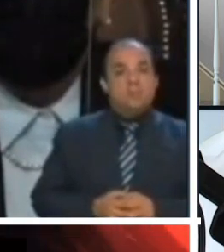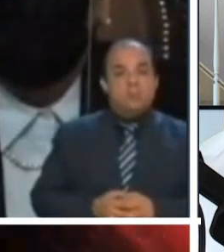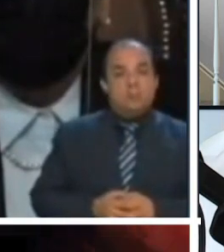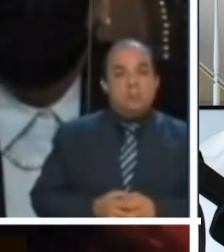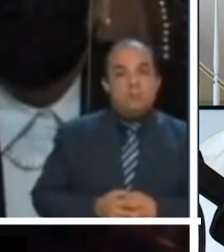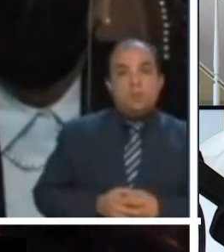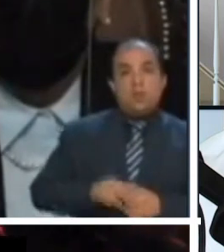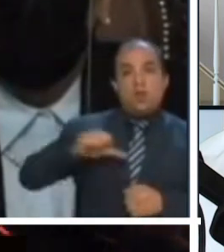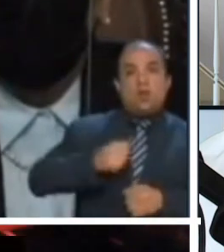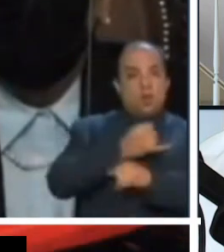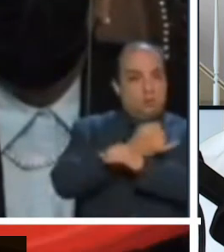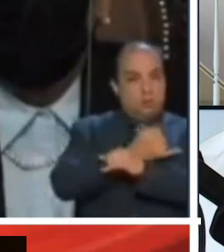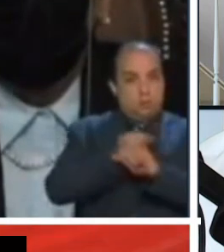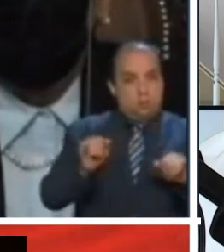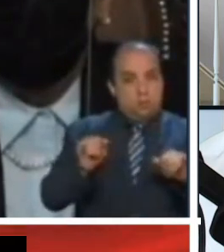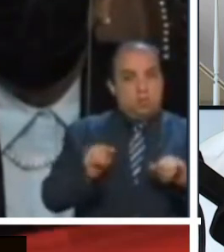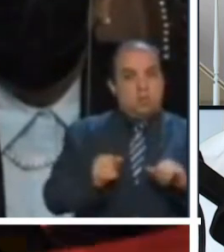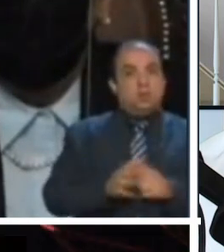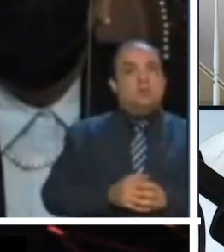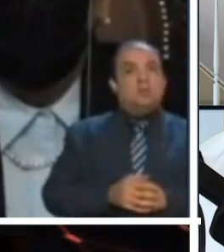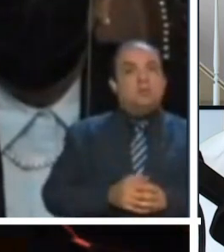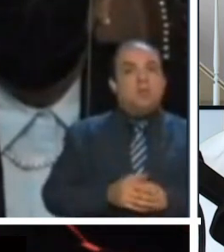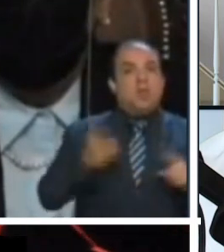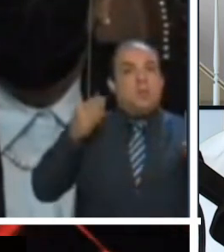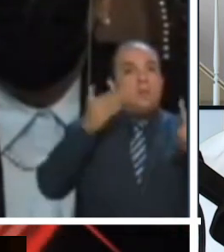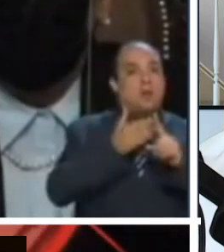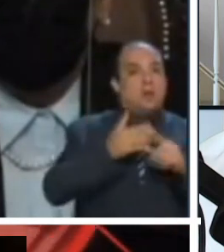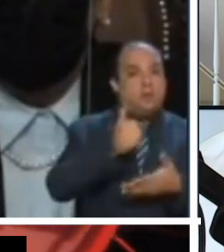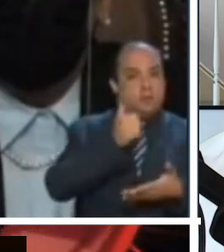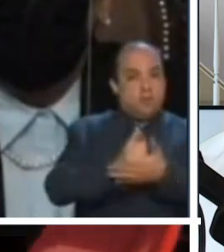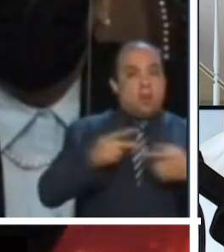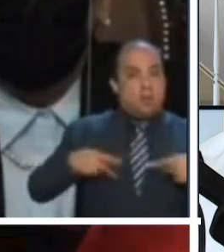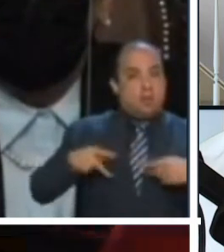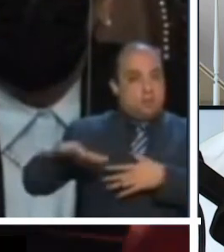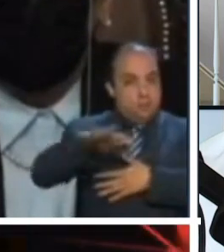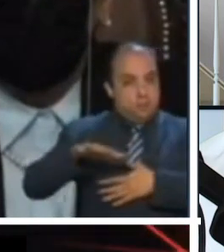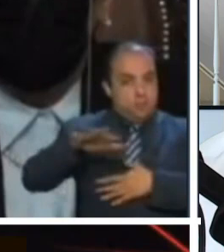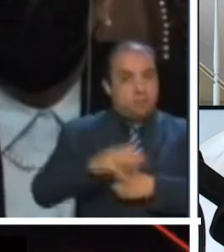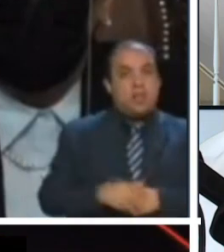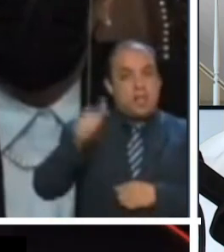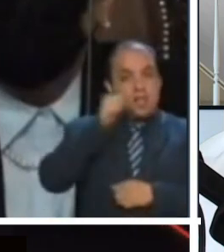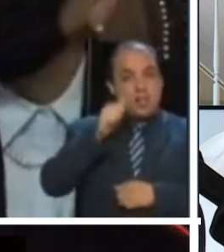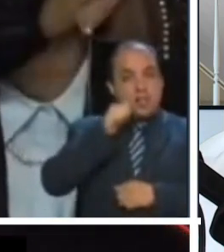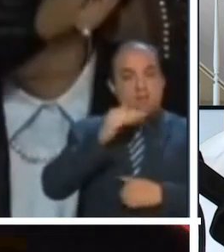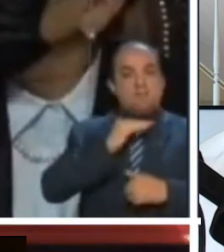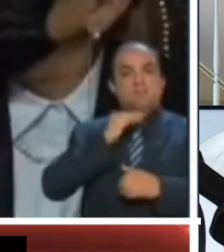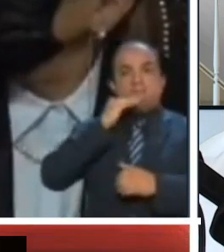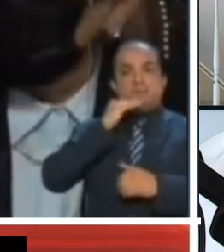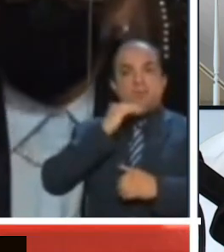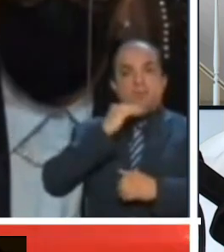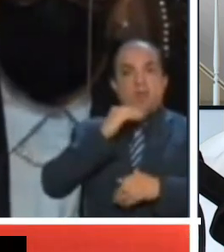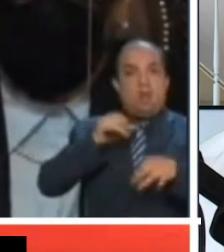con autonomía, dedicándonos a la ciudad y a sus habitantes, siempre reivindicaremos nuestro